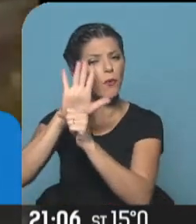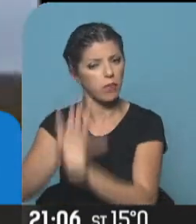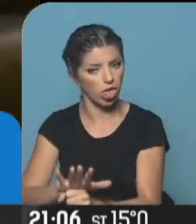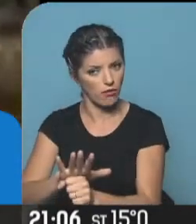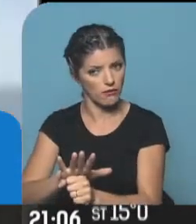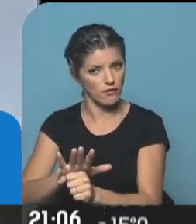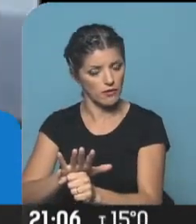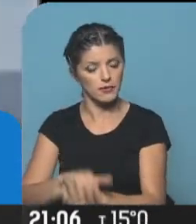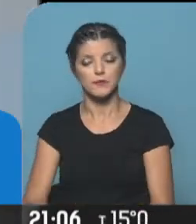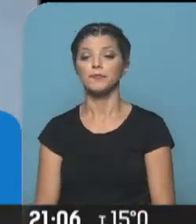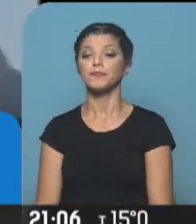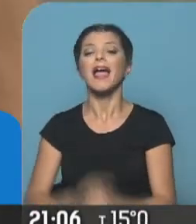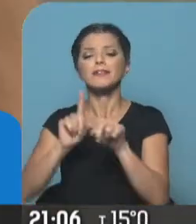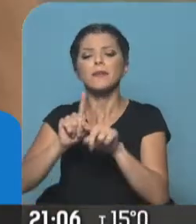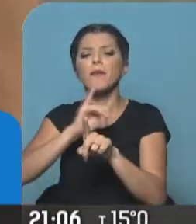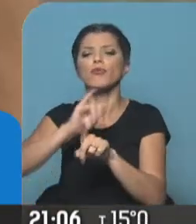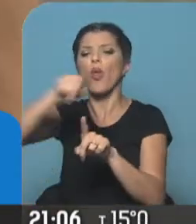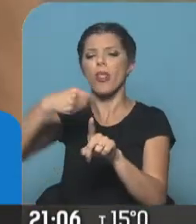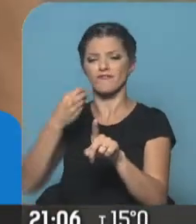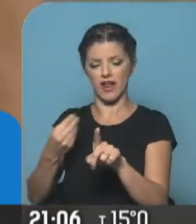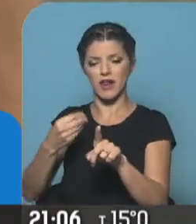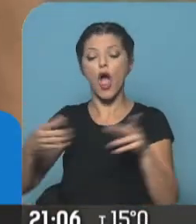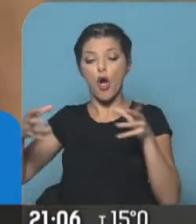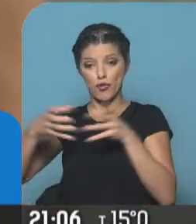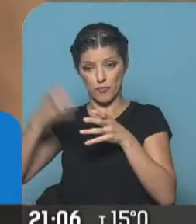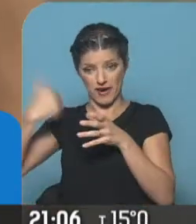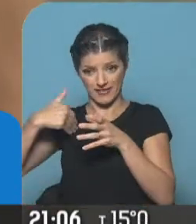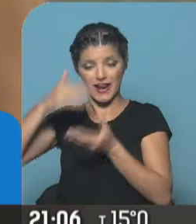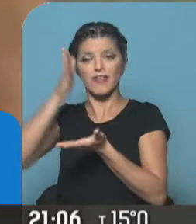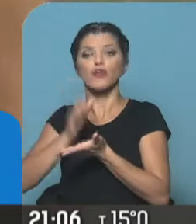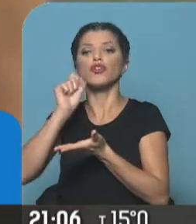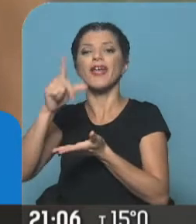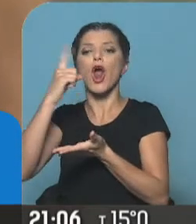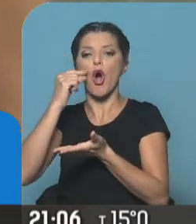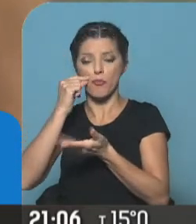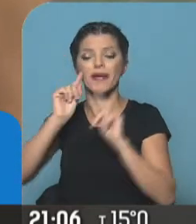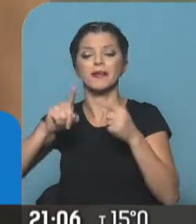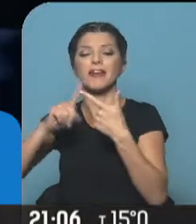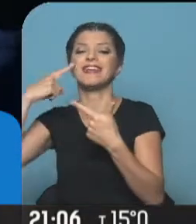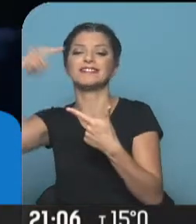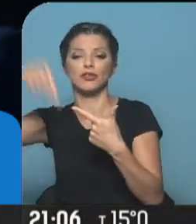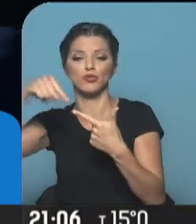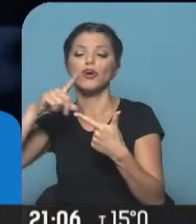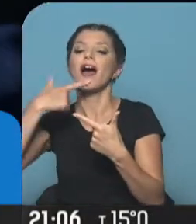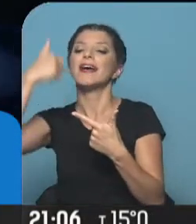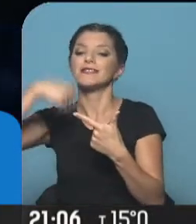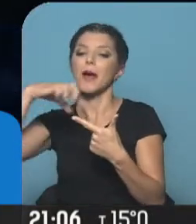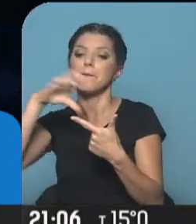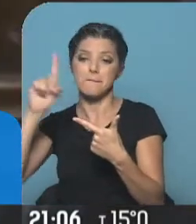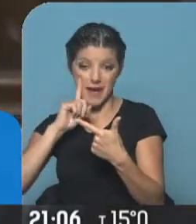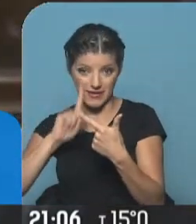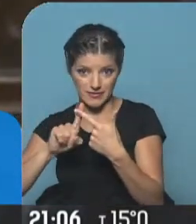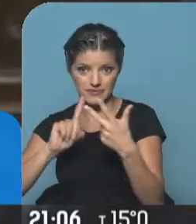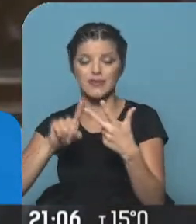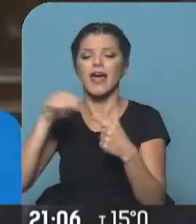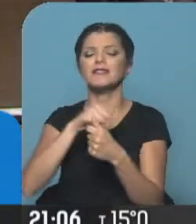La denuncia había sido motorizada por la Liga Argentina por los Derechos del Hombre y el Instituto Arturo Sampaio e involucra al presidente,